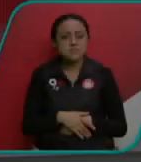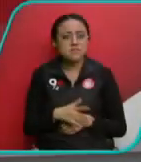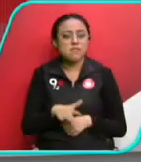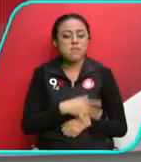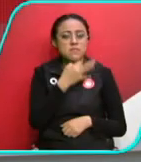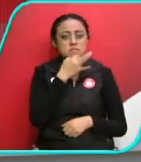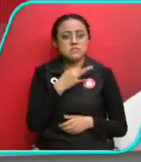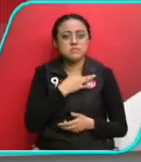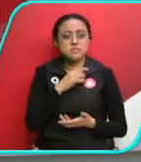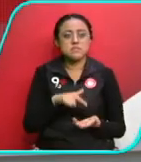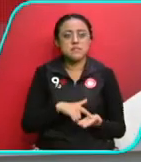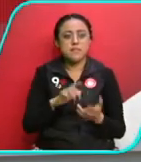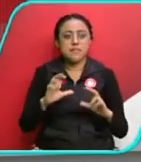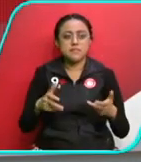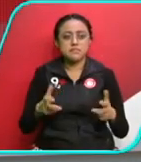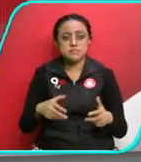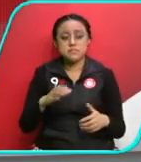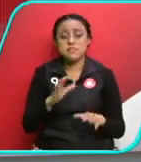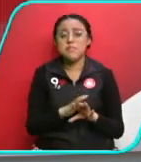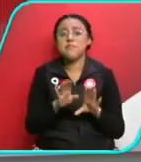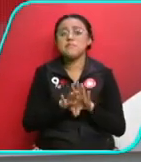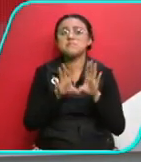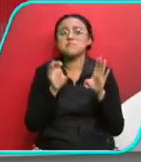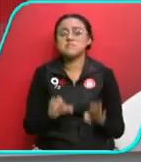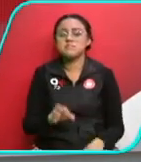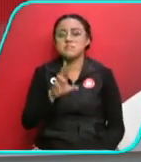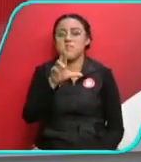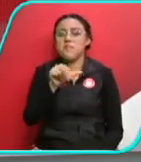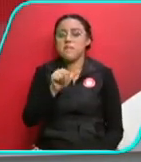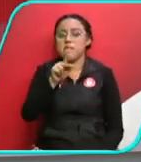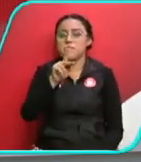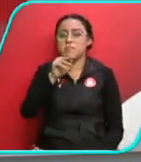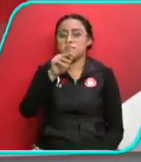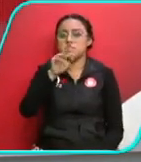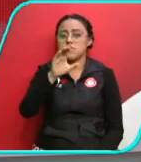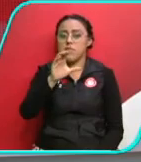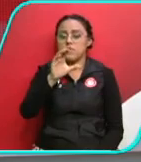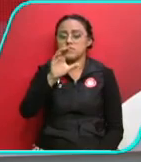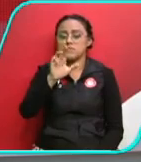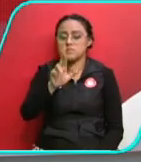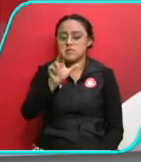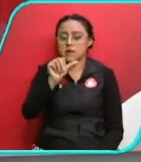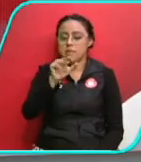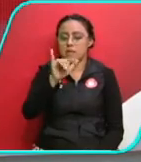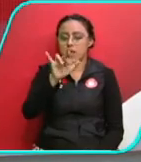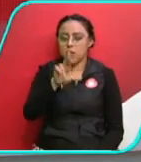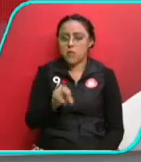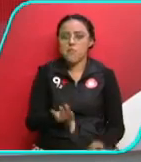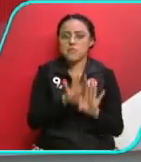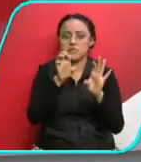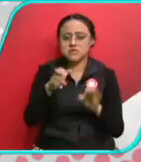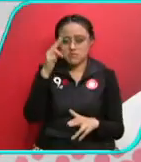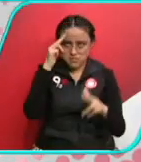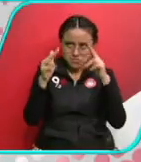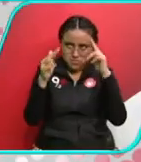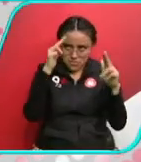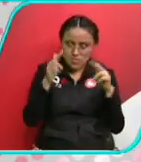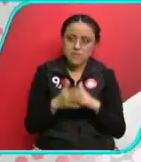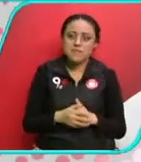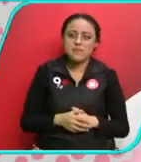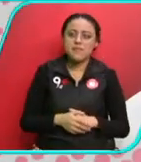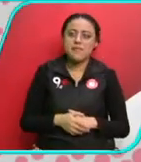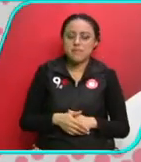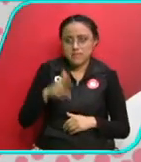dejo porque me avisa que voy a Chiapas. Ramiro Trejo, ¿cómo estás? Gusto en saludarte desde la Ciudad de México. Hola, hola, Ramiro.